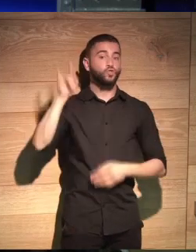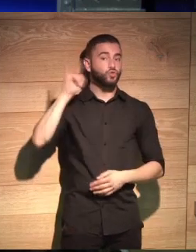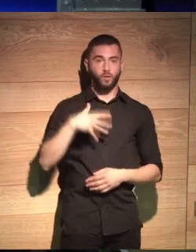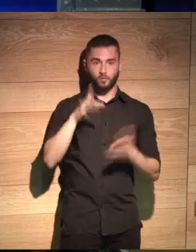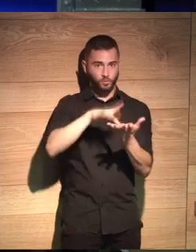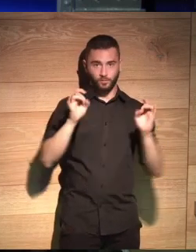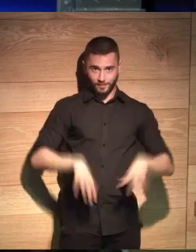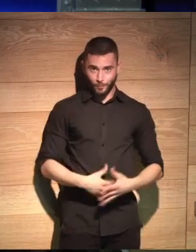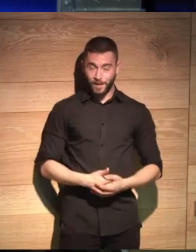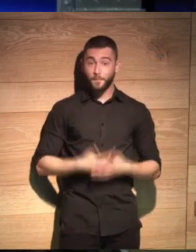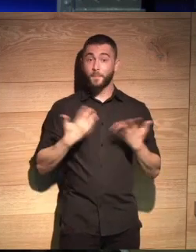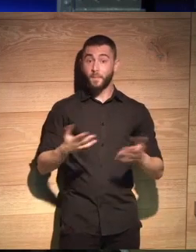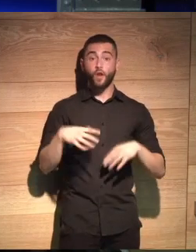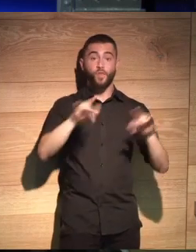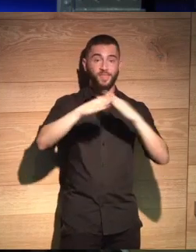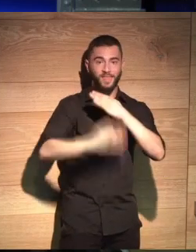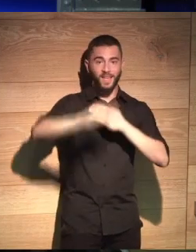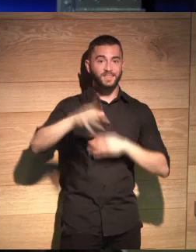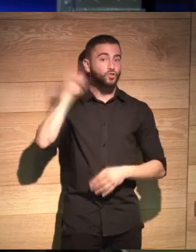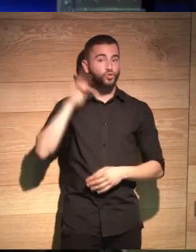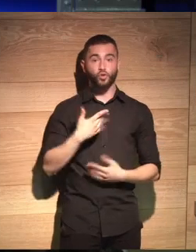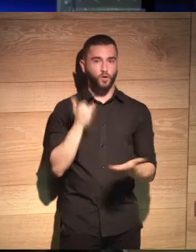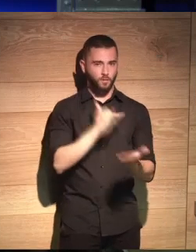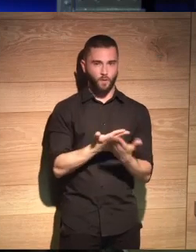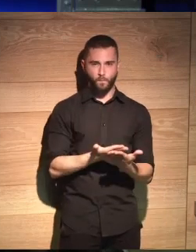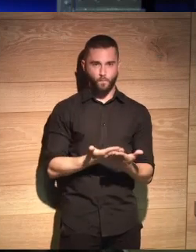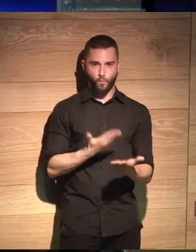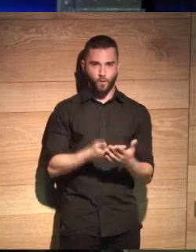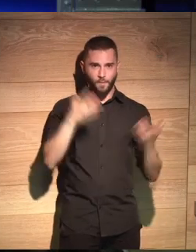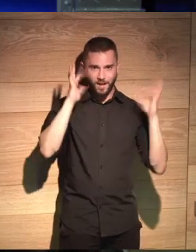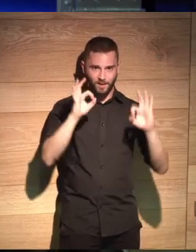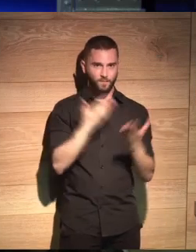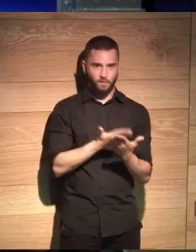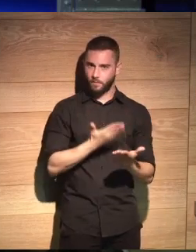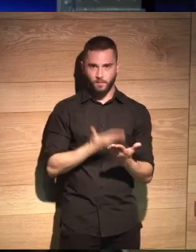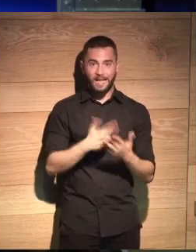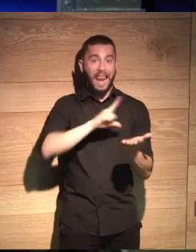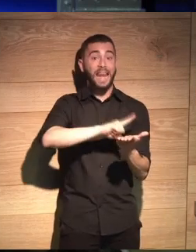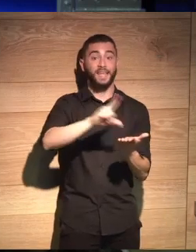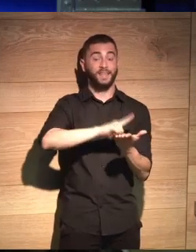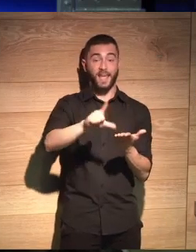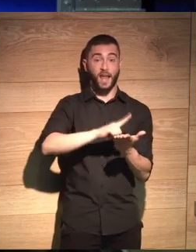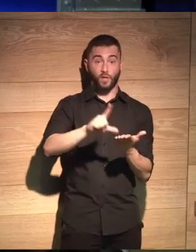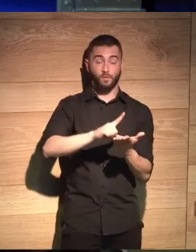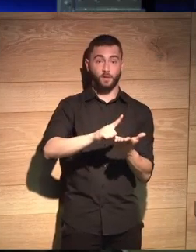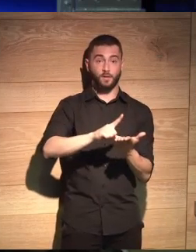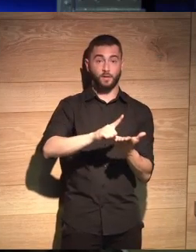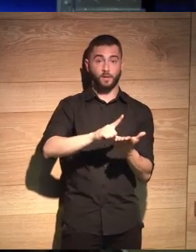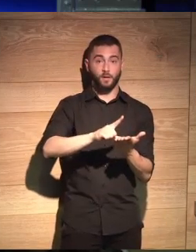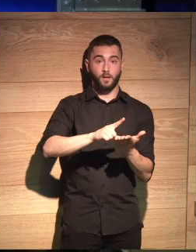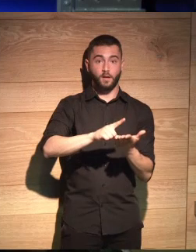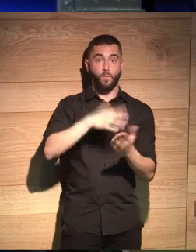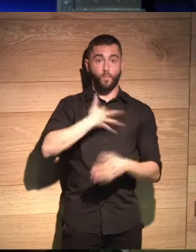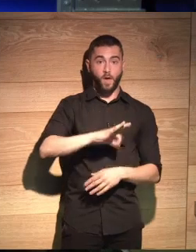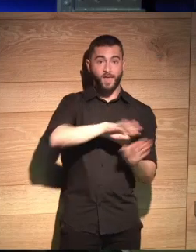Pero también Desierto Sonoro es la prueba evidente de que en la literatura no solo se puede, sino que